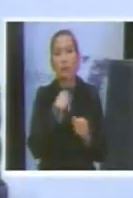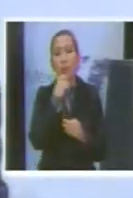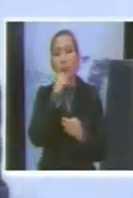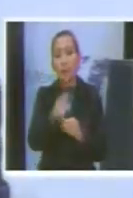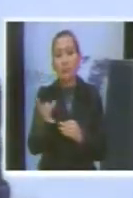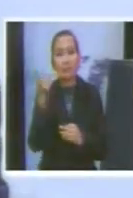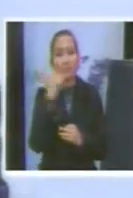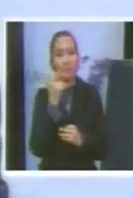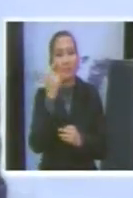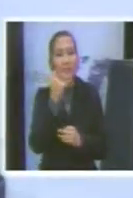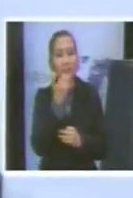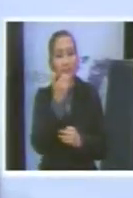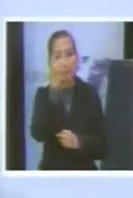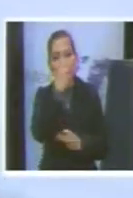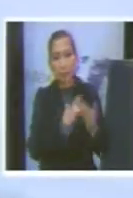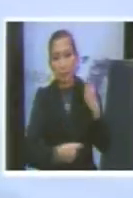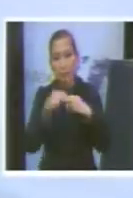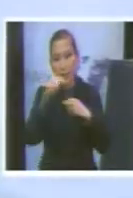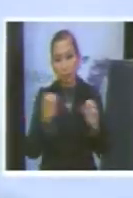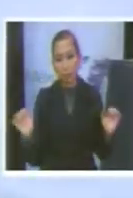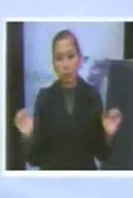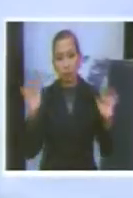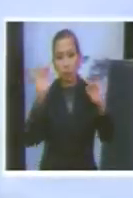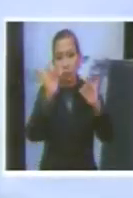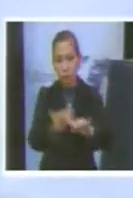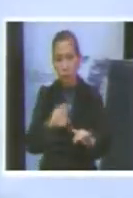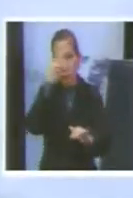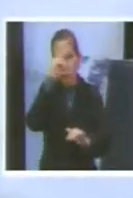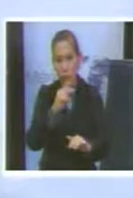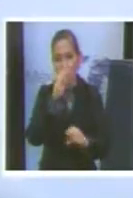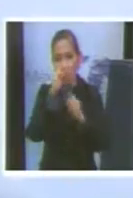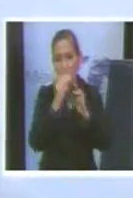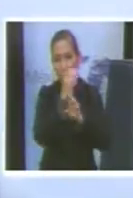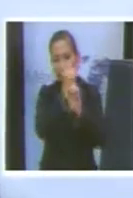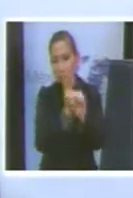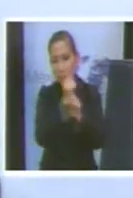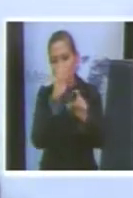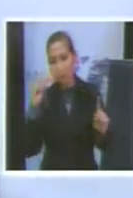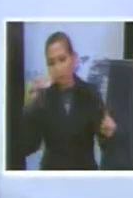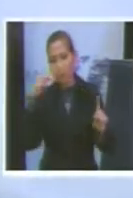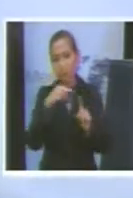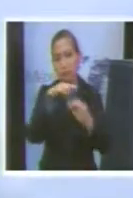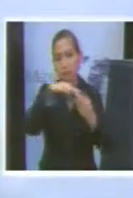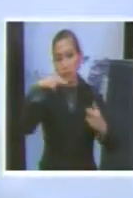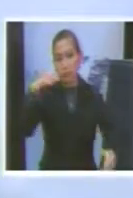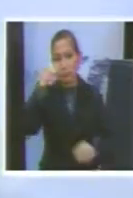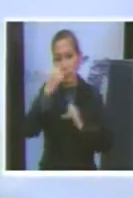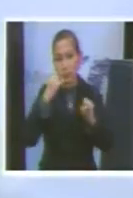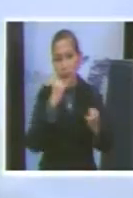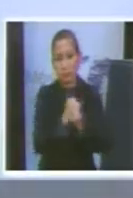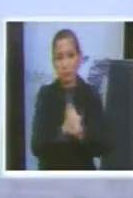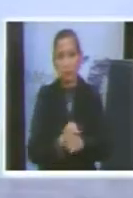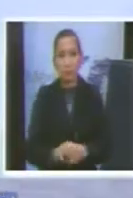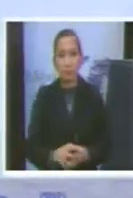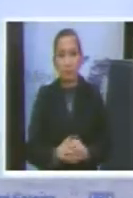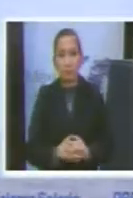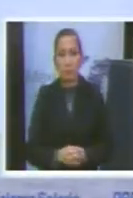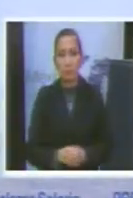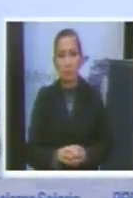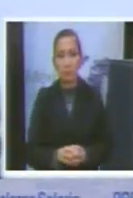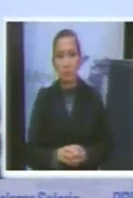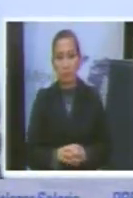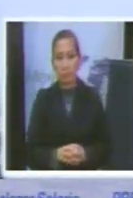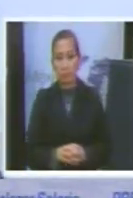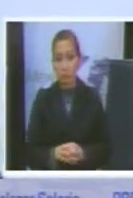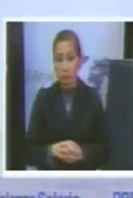más cordial bienvenida al Foro de México en el Mundo, Diagnóstico y Perspectivas de las Relaciones Internacionales. El